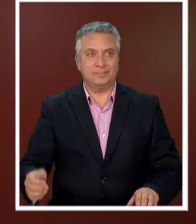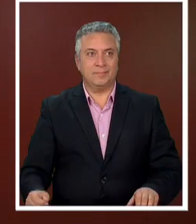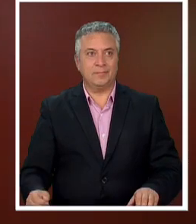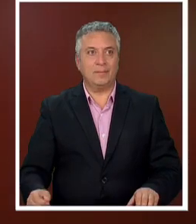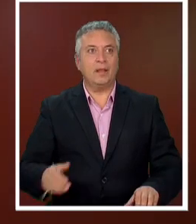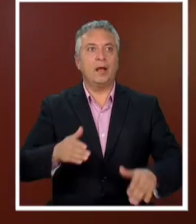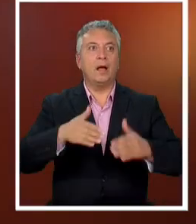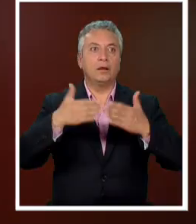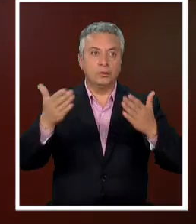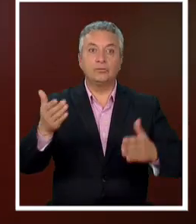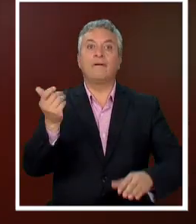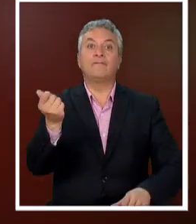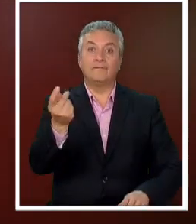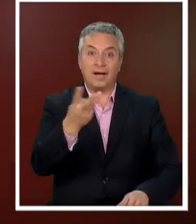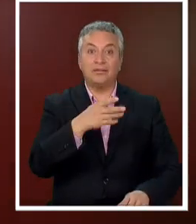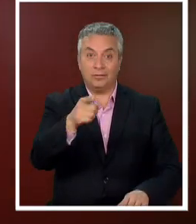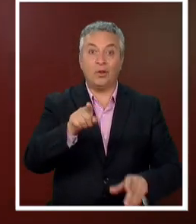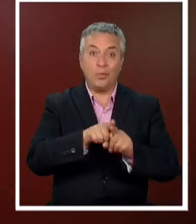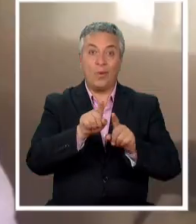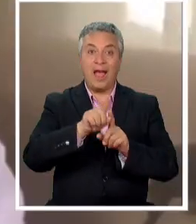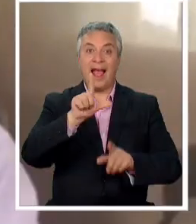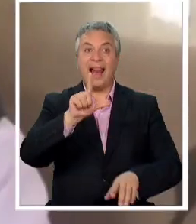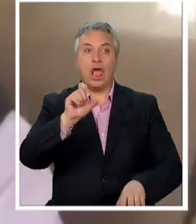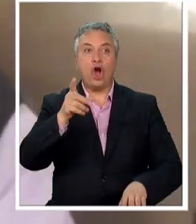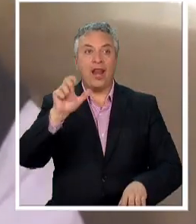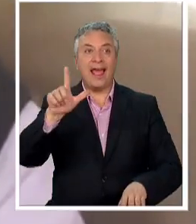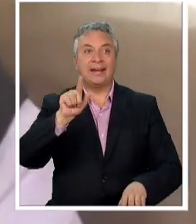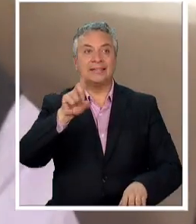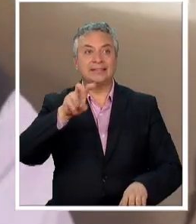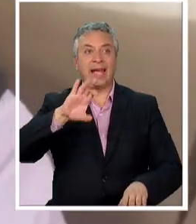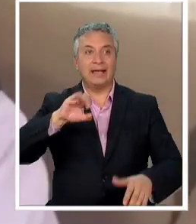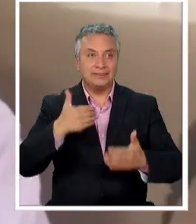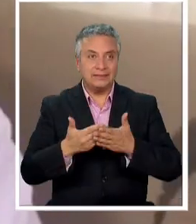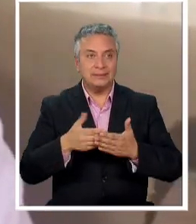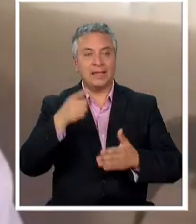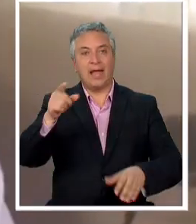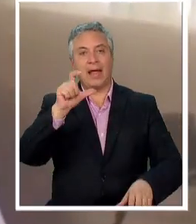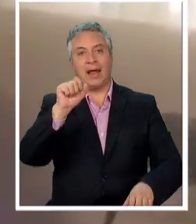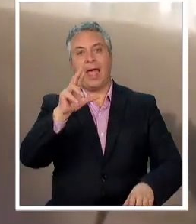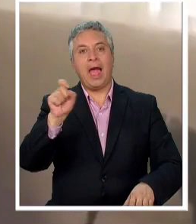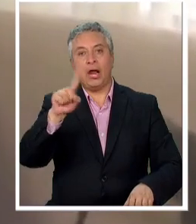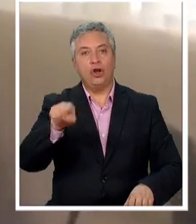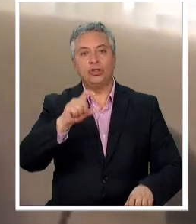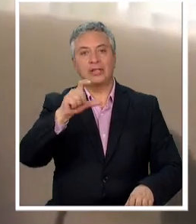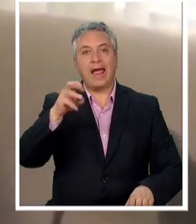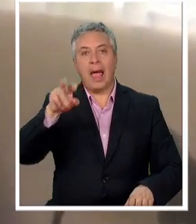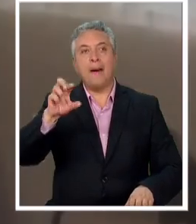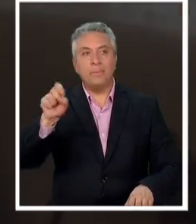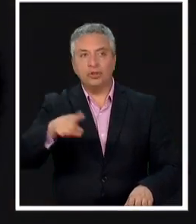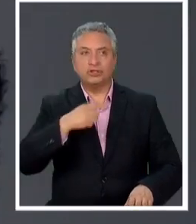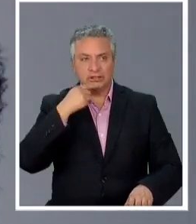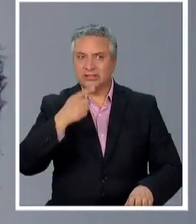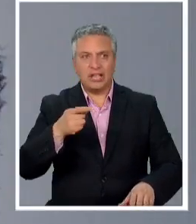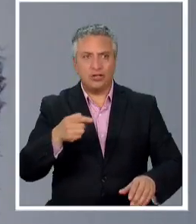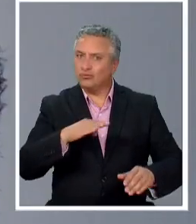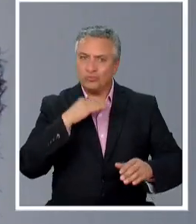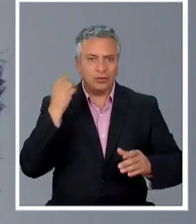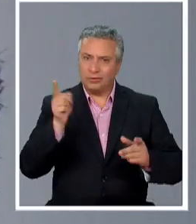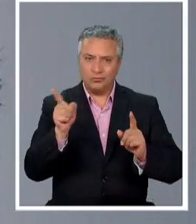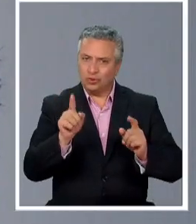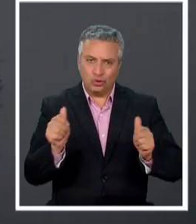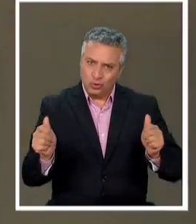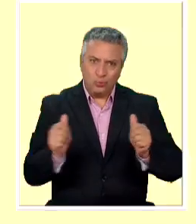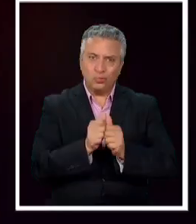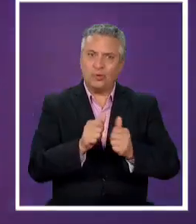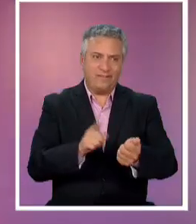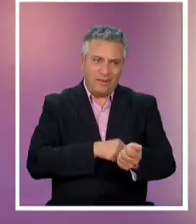Sin embargo, son varios como Leonel Sánchez y Carlos Campos quienes decidieron que la muerte no los separara. Porque vamos a estar toda la